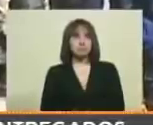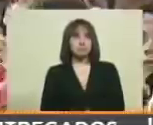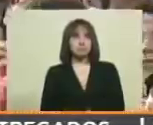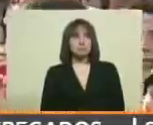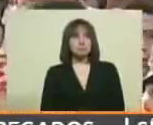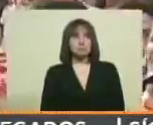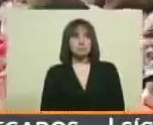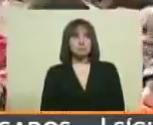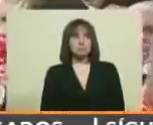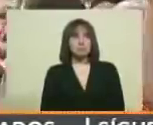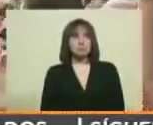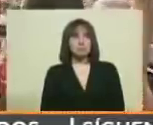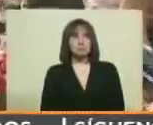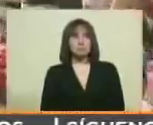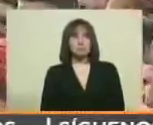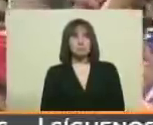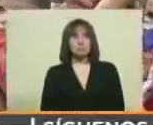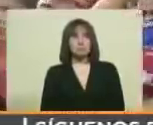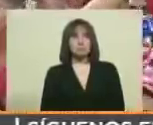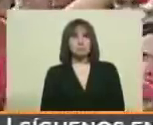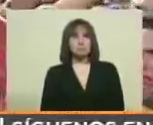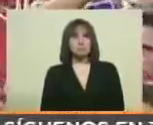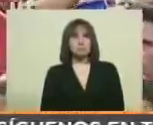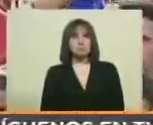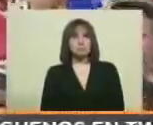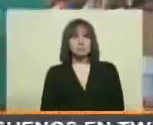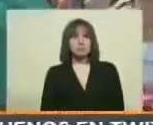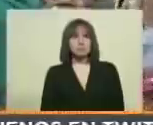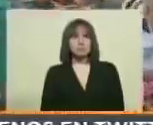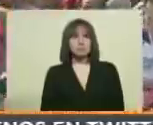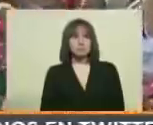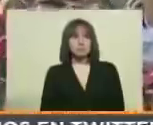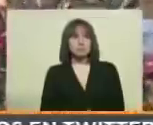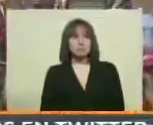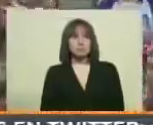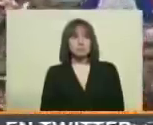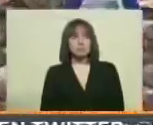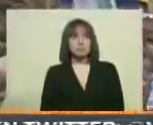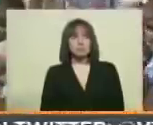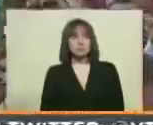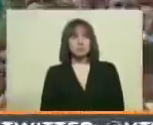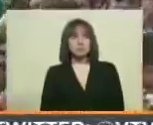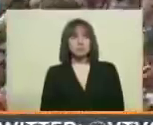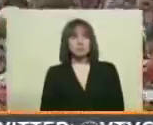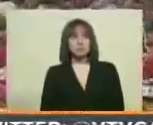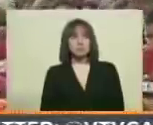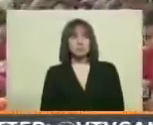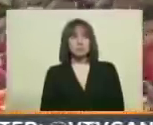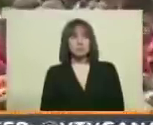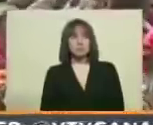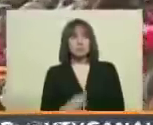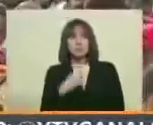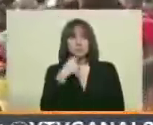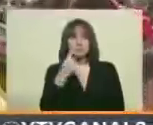le he dado una orden al vicepresidente ejecutivo de la república